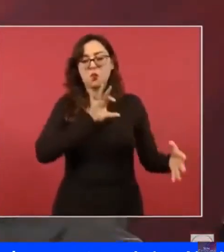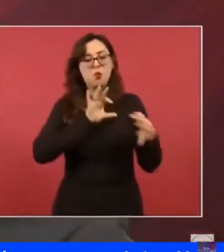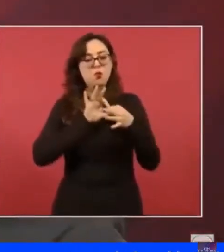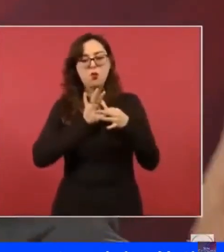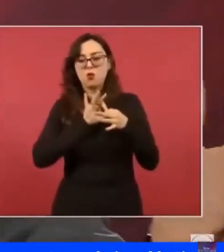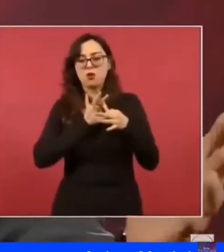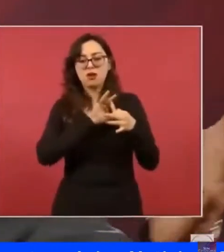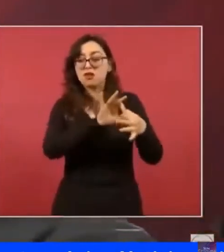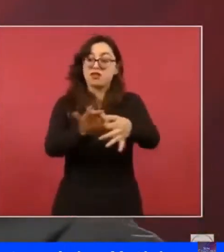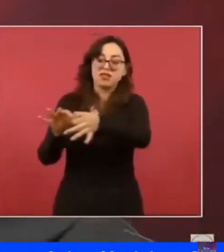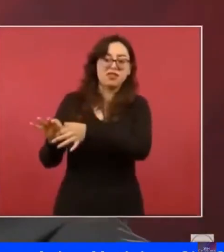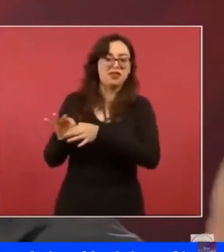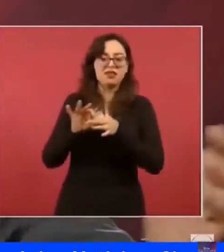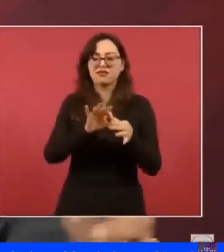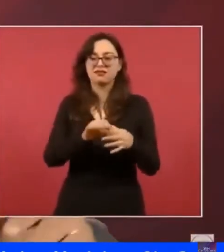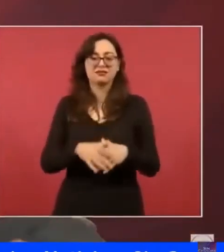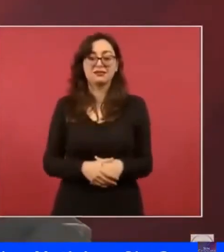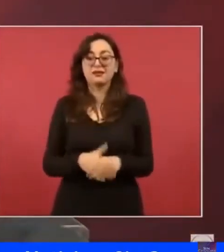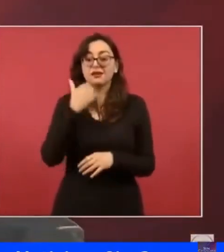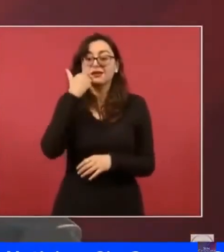para decirlo con